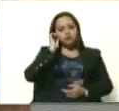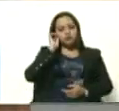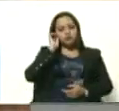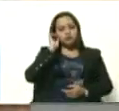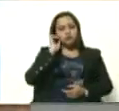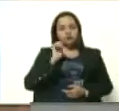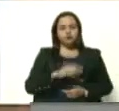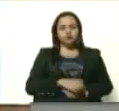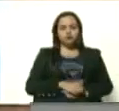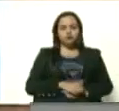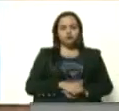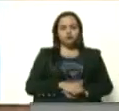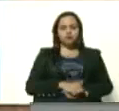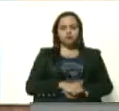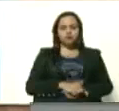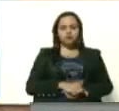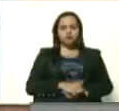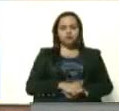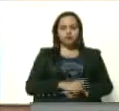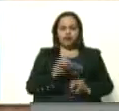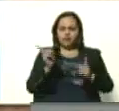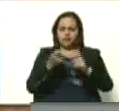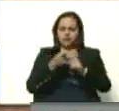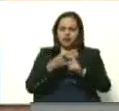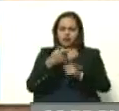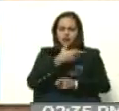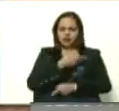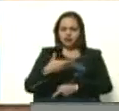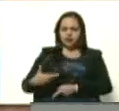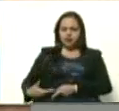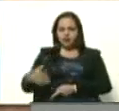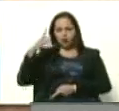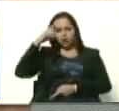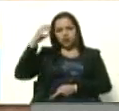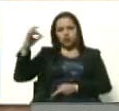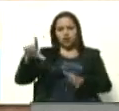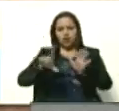hermano Osman Valera, presidente del Consejo Legislativo,